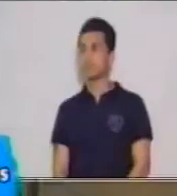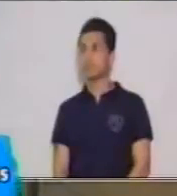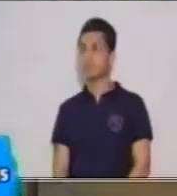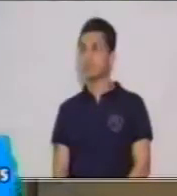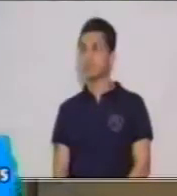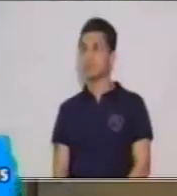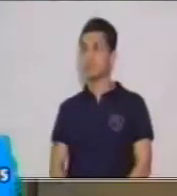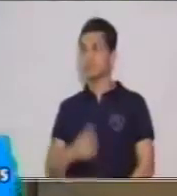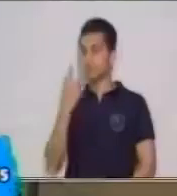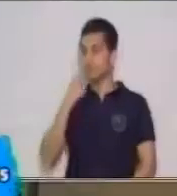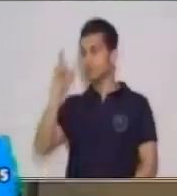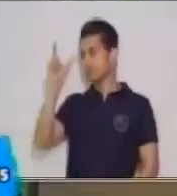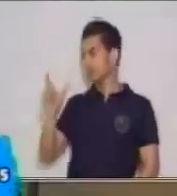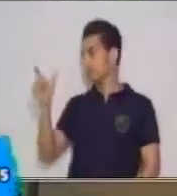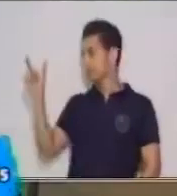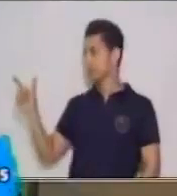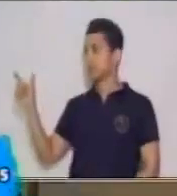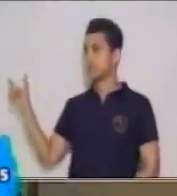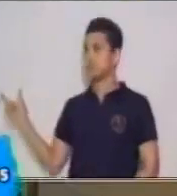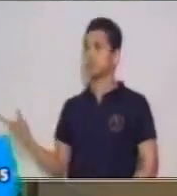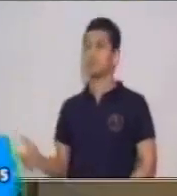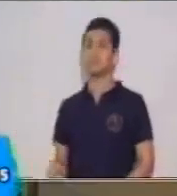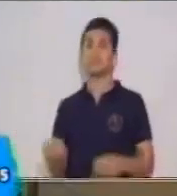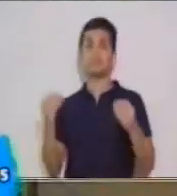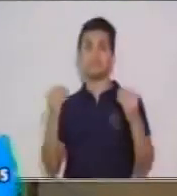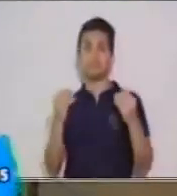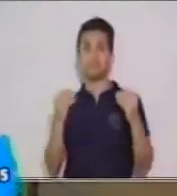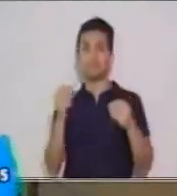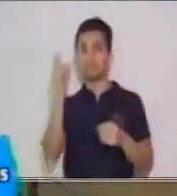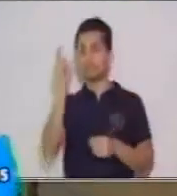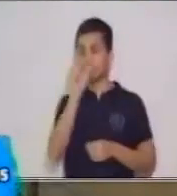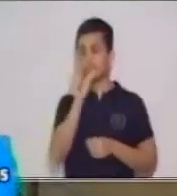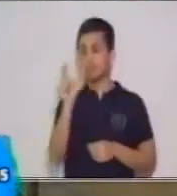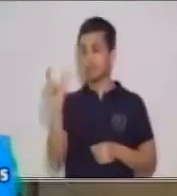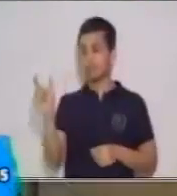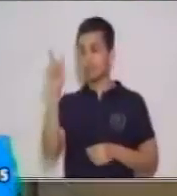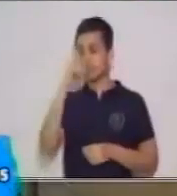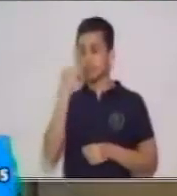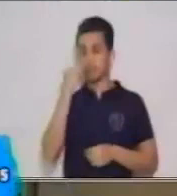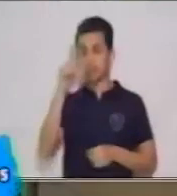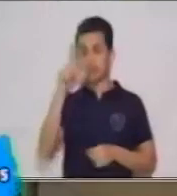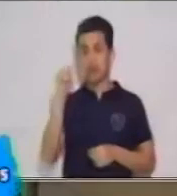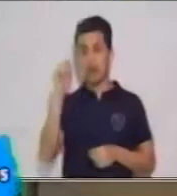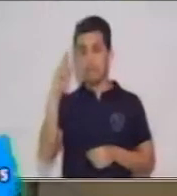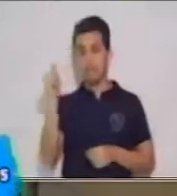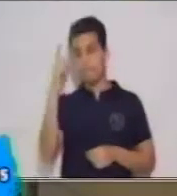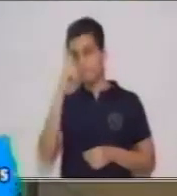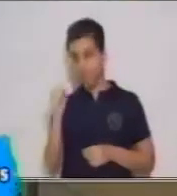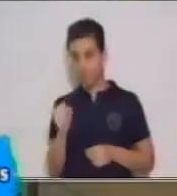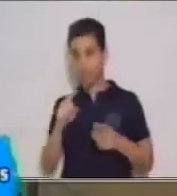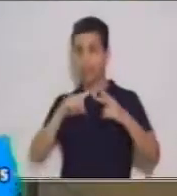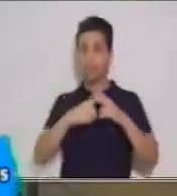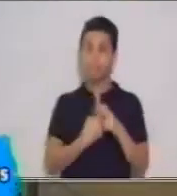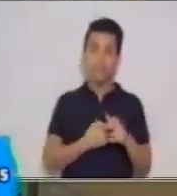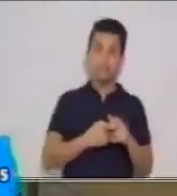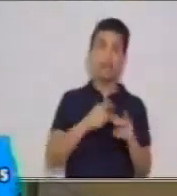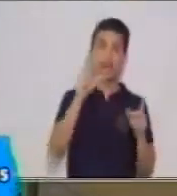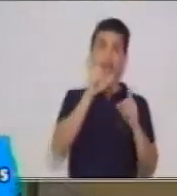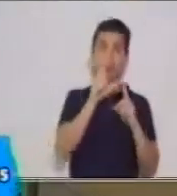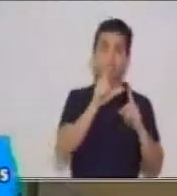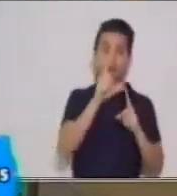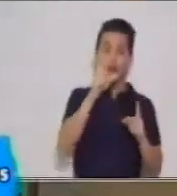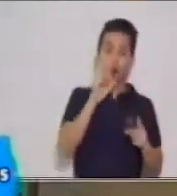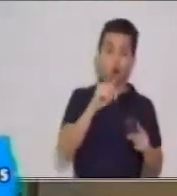¿Te fijas? Hay muchas sílabas, las que inician con consonante y le sigue una vocal, son